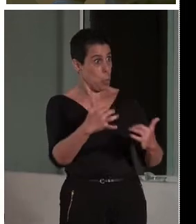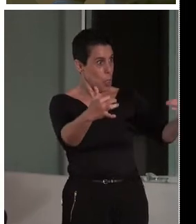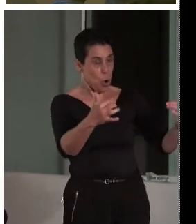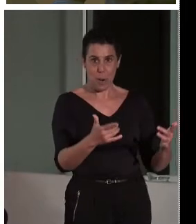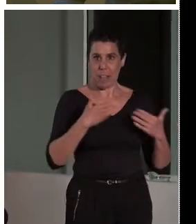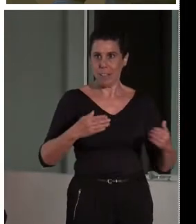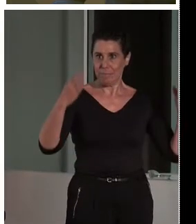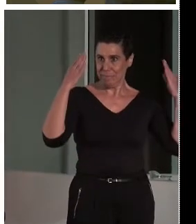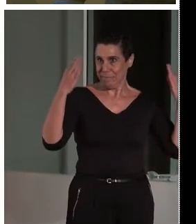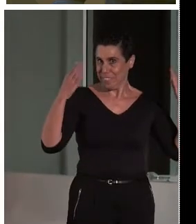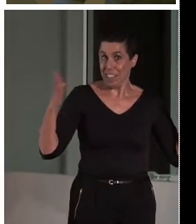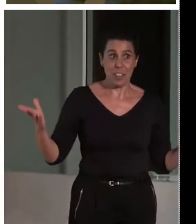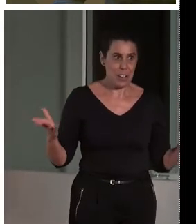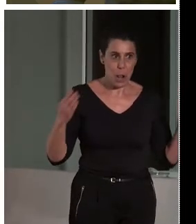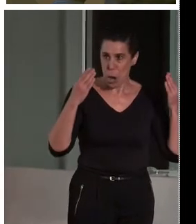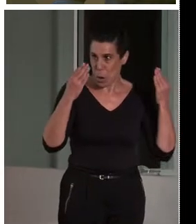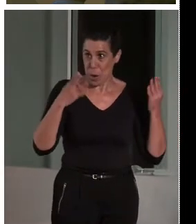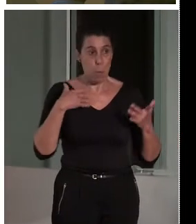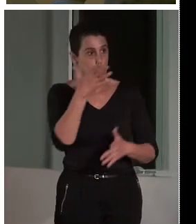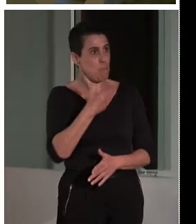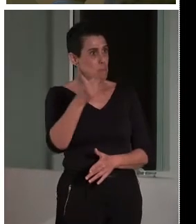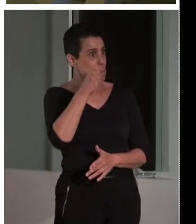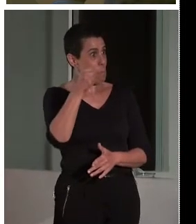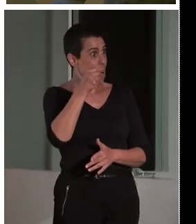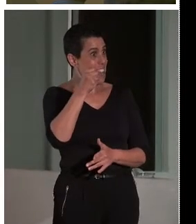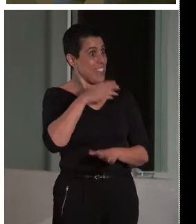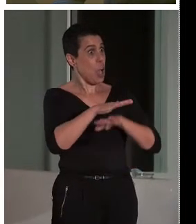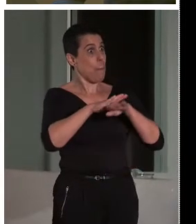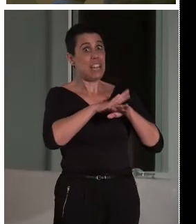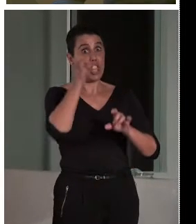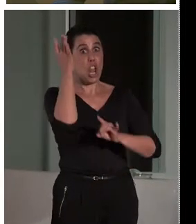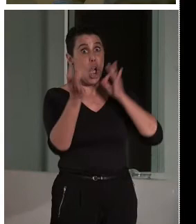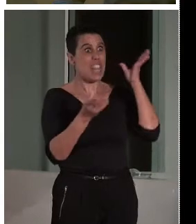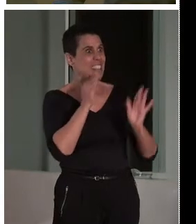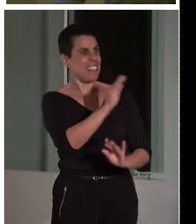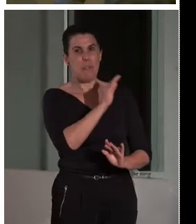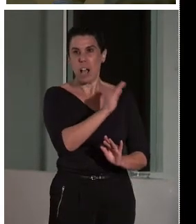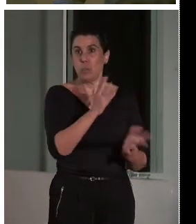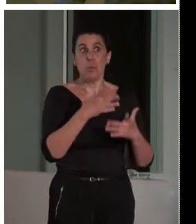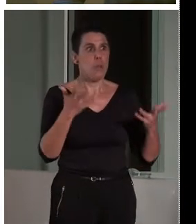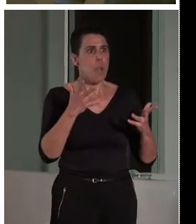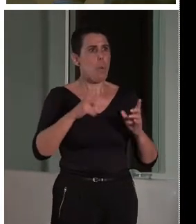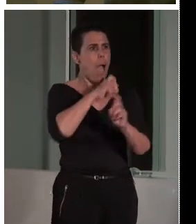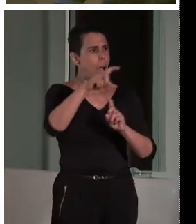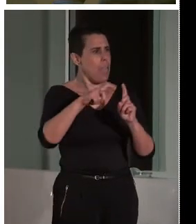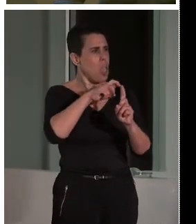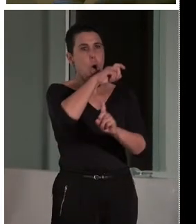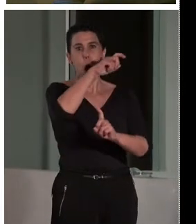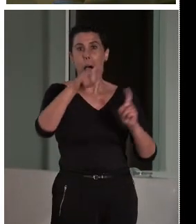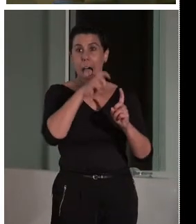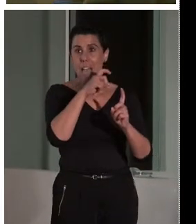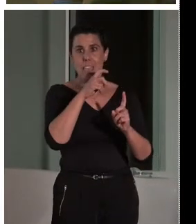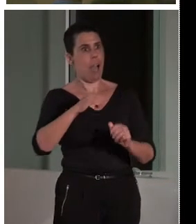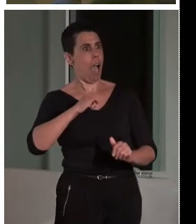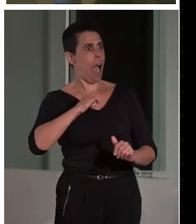daros la enhorabuena y me parece además maravillosa la iniciativa del ministerio y que todos los años tengan la oportunidad de juntarnos